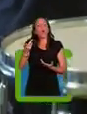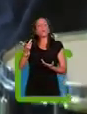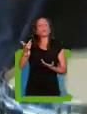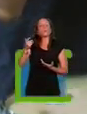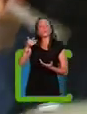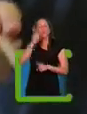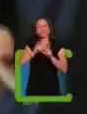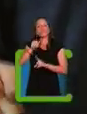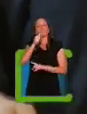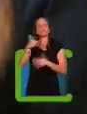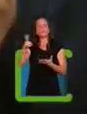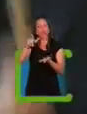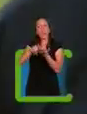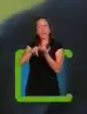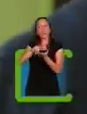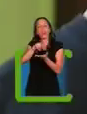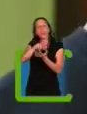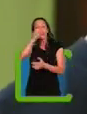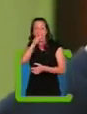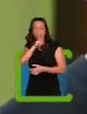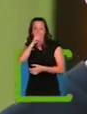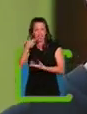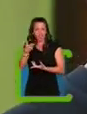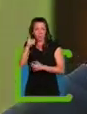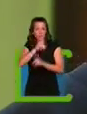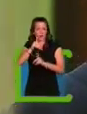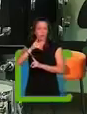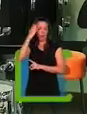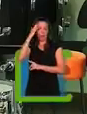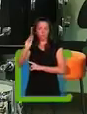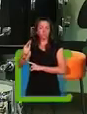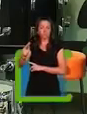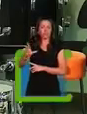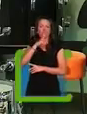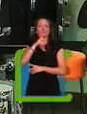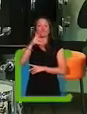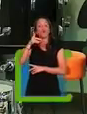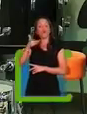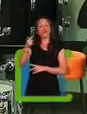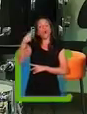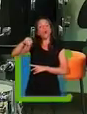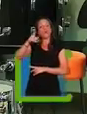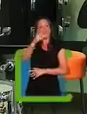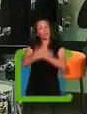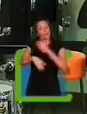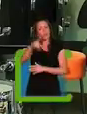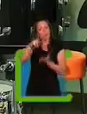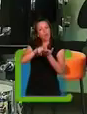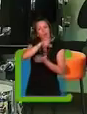ellos, es el desarrollo melódico, el cantar, ¿no? Porque ellos tienen esa